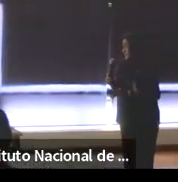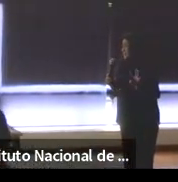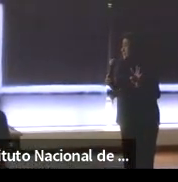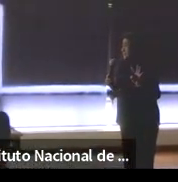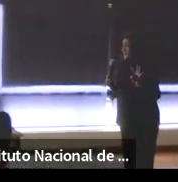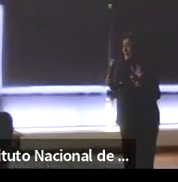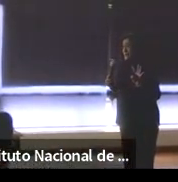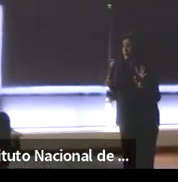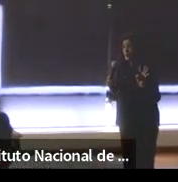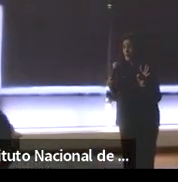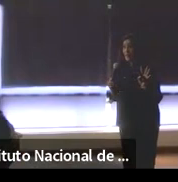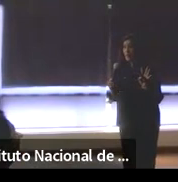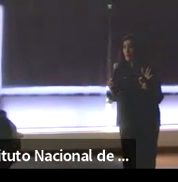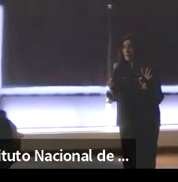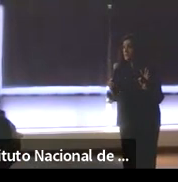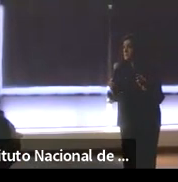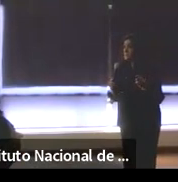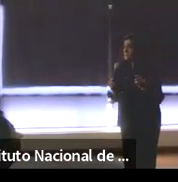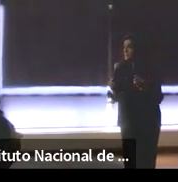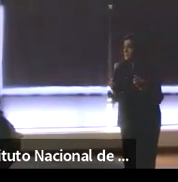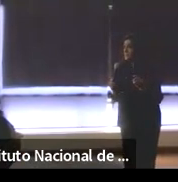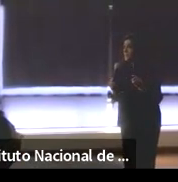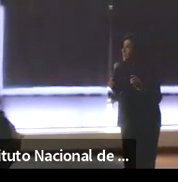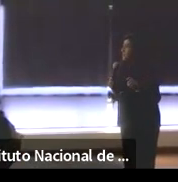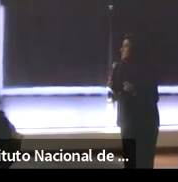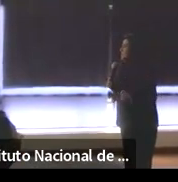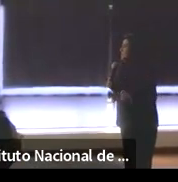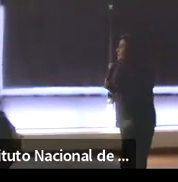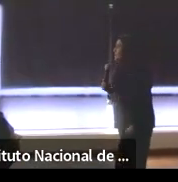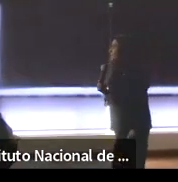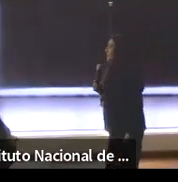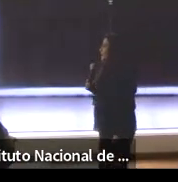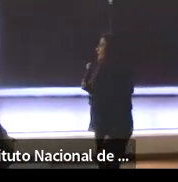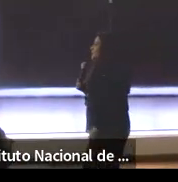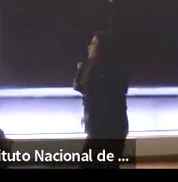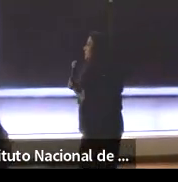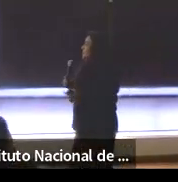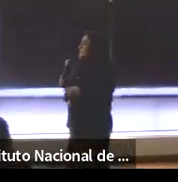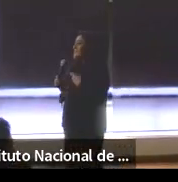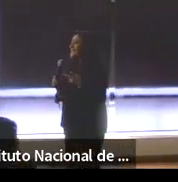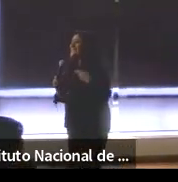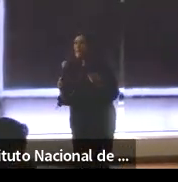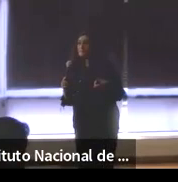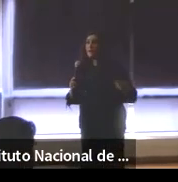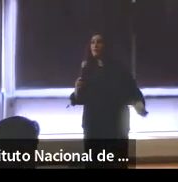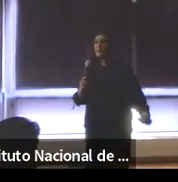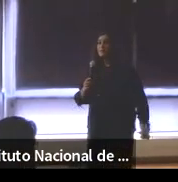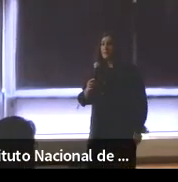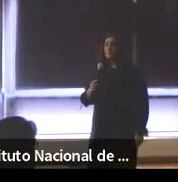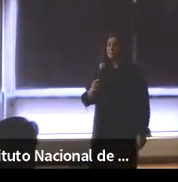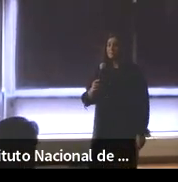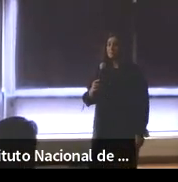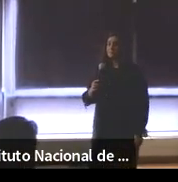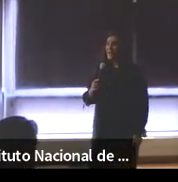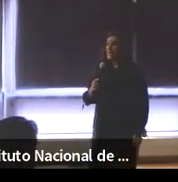les estoy platicando lo que me contestaron Yo pienso que me va a correr Yo pienso que me va a regañar por algo que